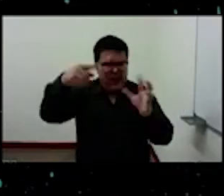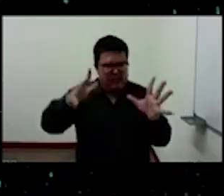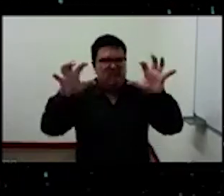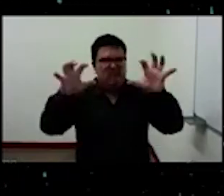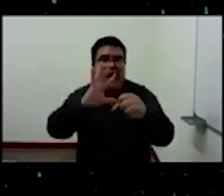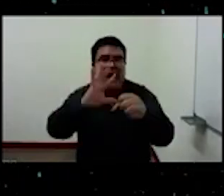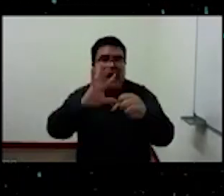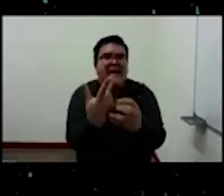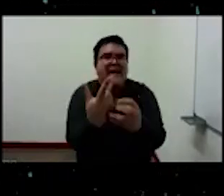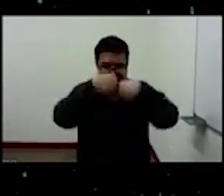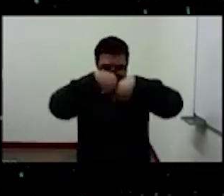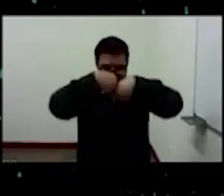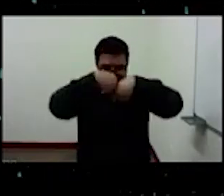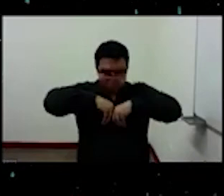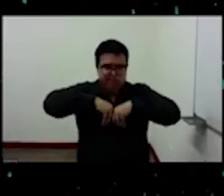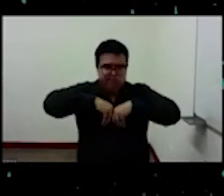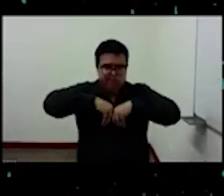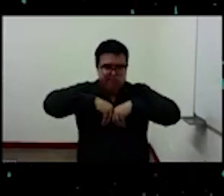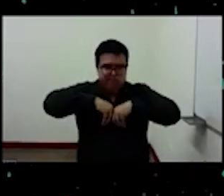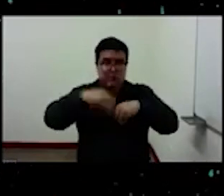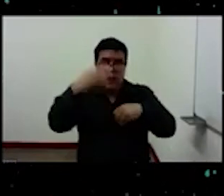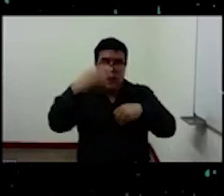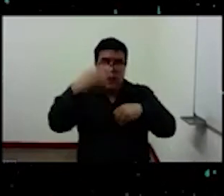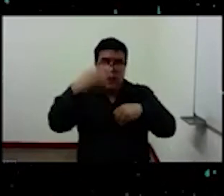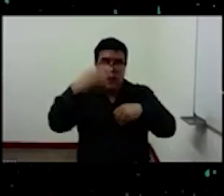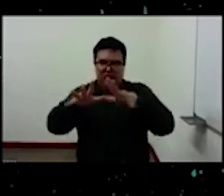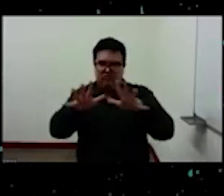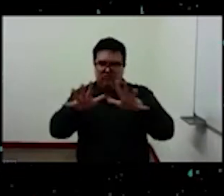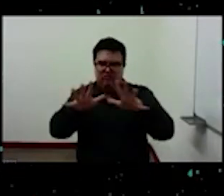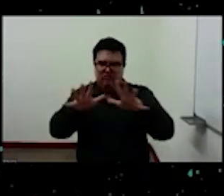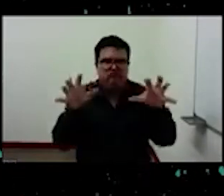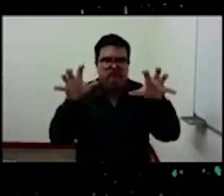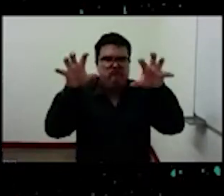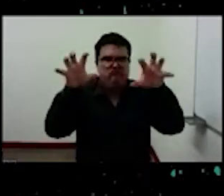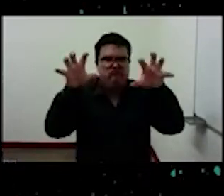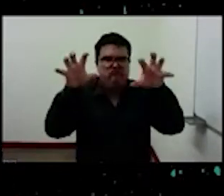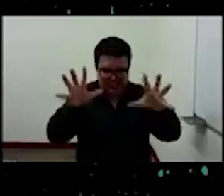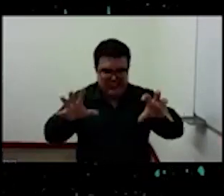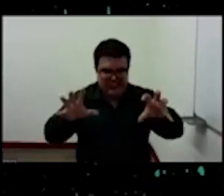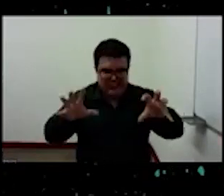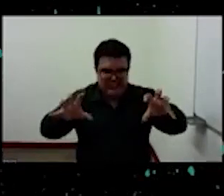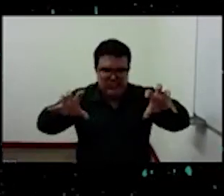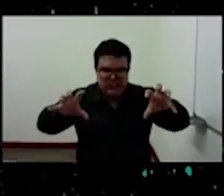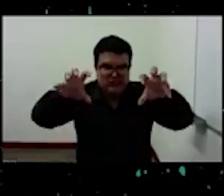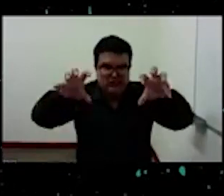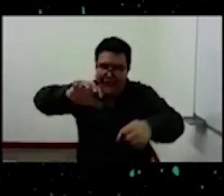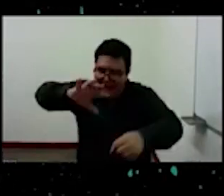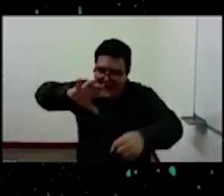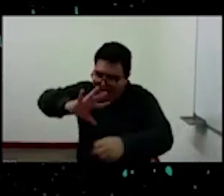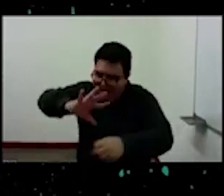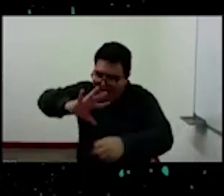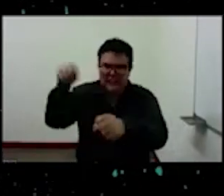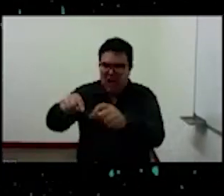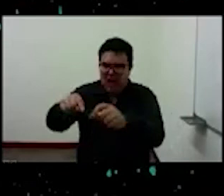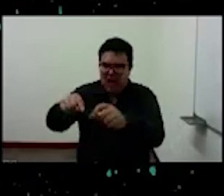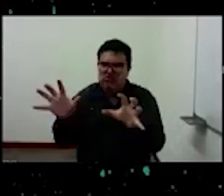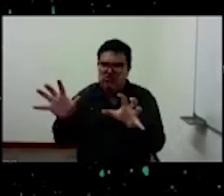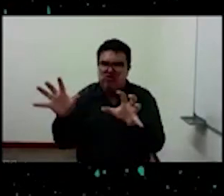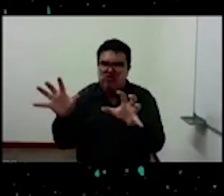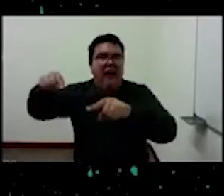La abstracción es una monstruosidad. Desde mi punto de vista, el arte constituye una